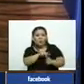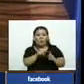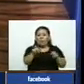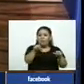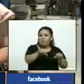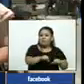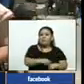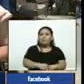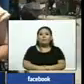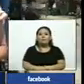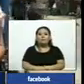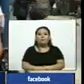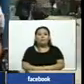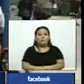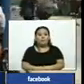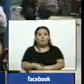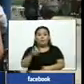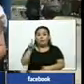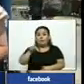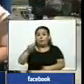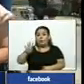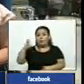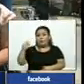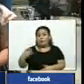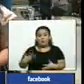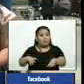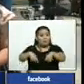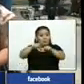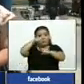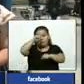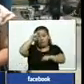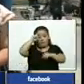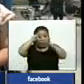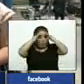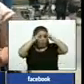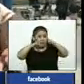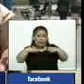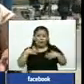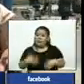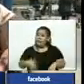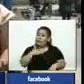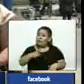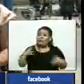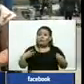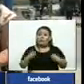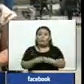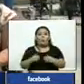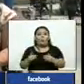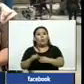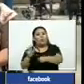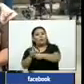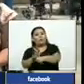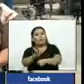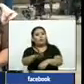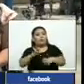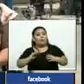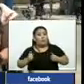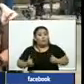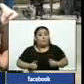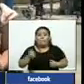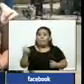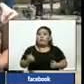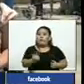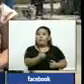su radicalismo. En 14 días de paro nacional, la tensión social crece en Bolivia, pero también la presión al gobierno central. Los